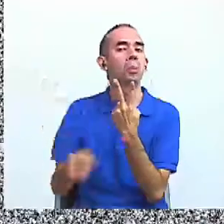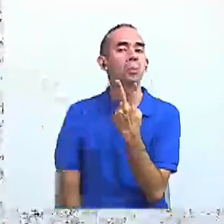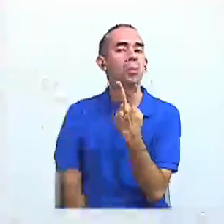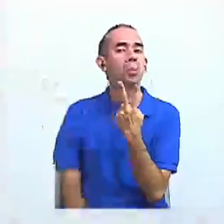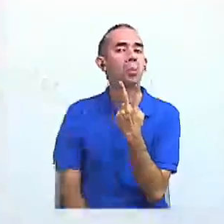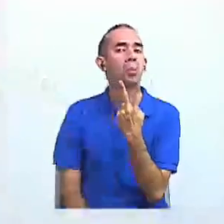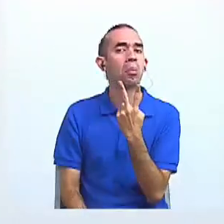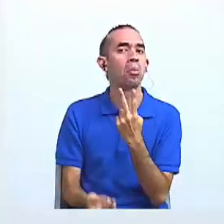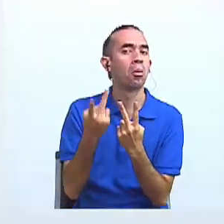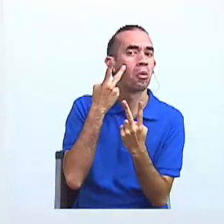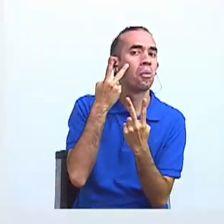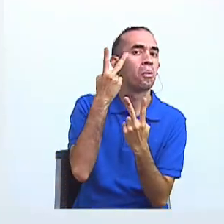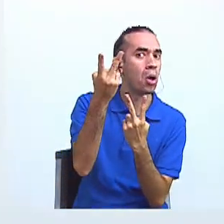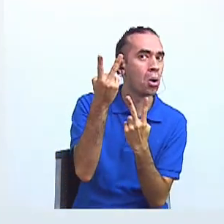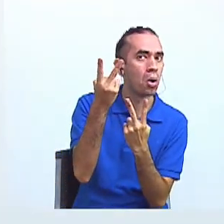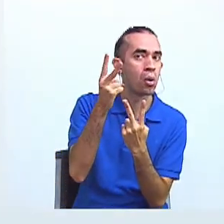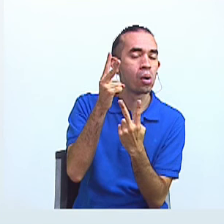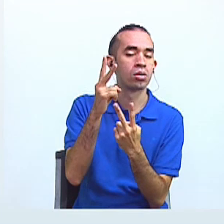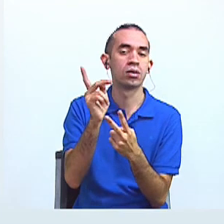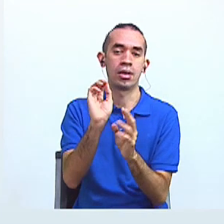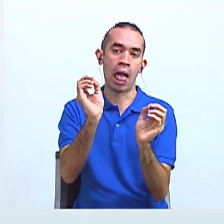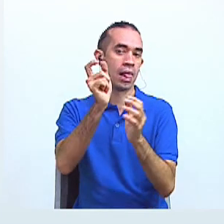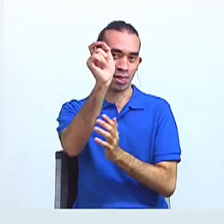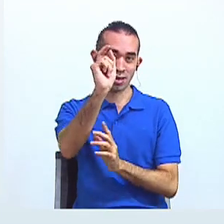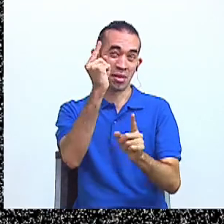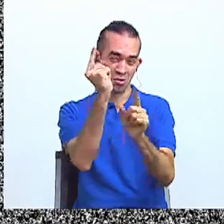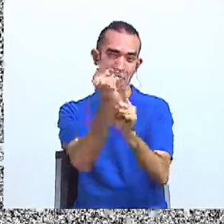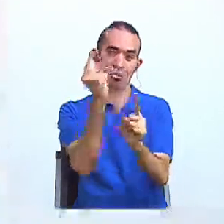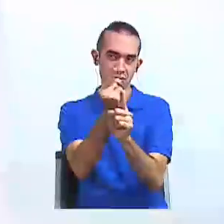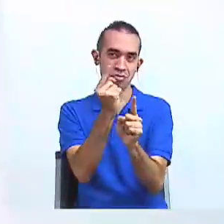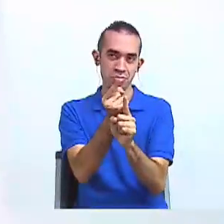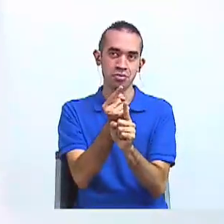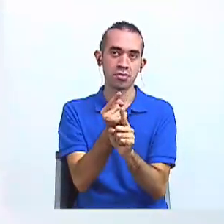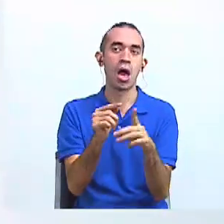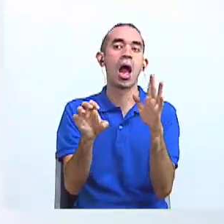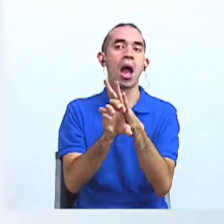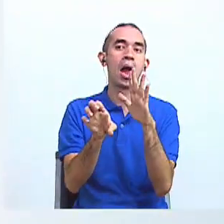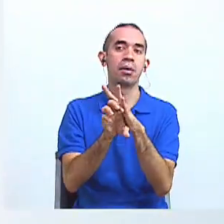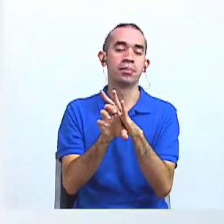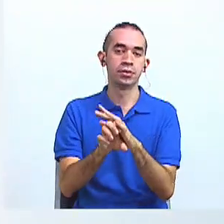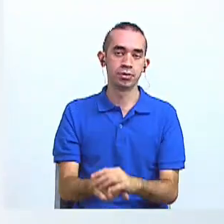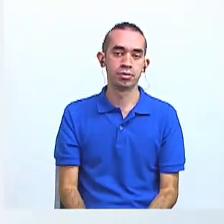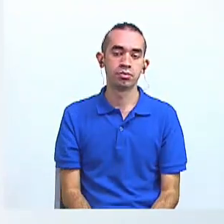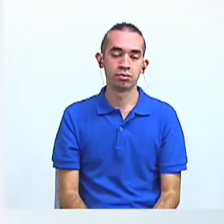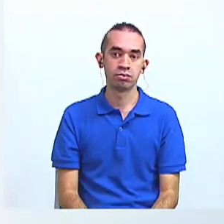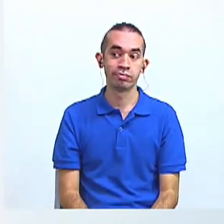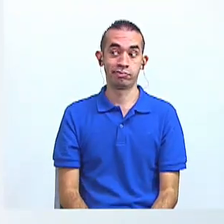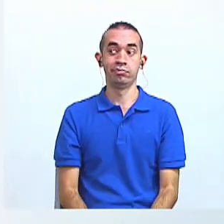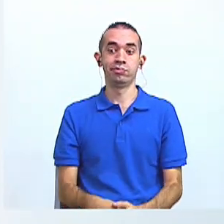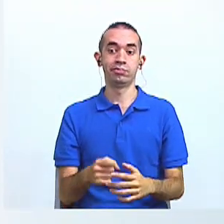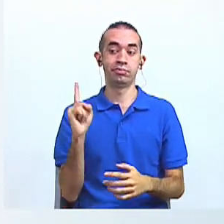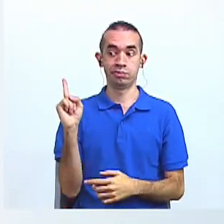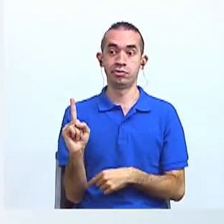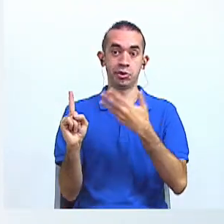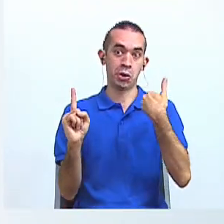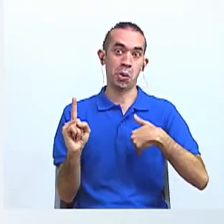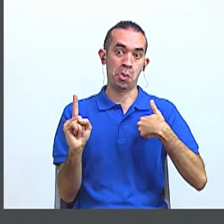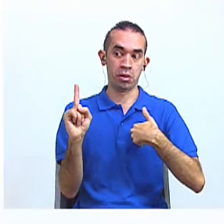vio, vio, correcto. Alejandro se vio obligado a volver.